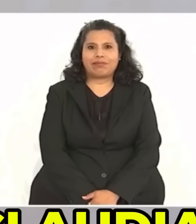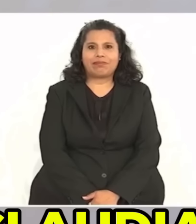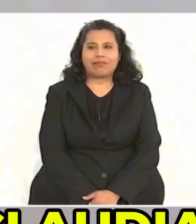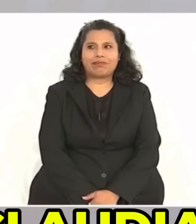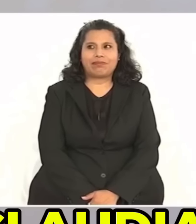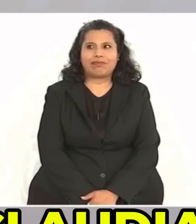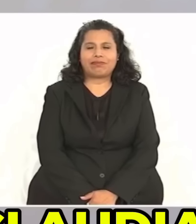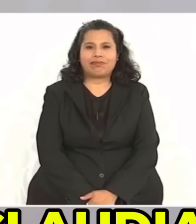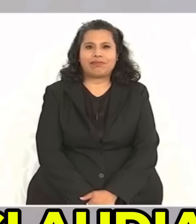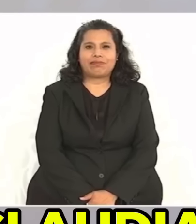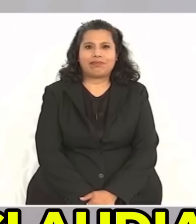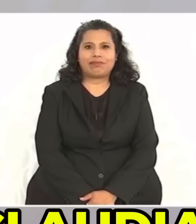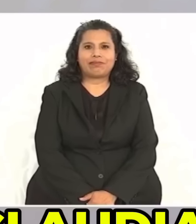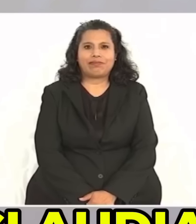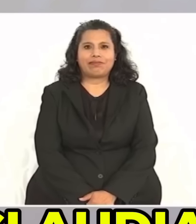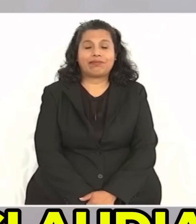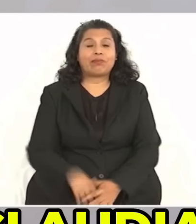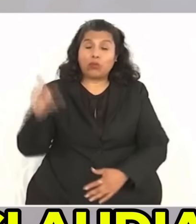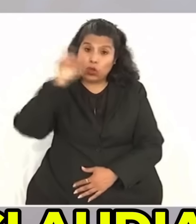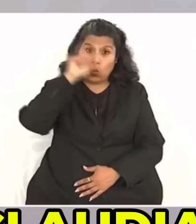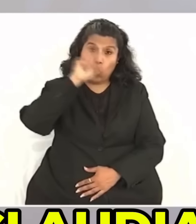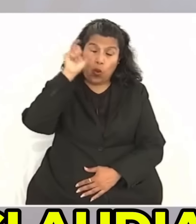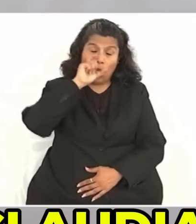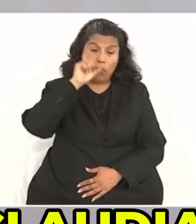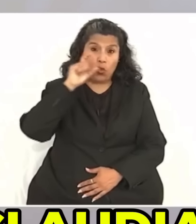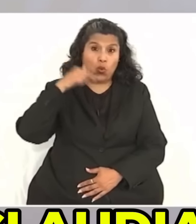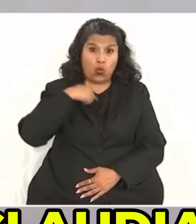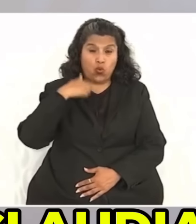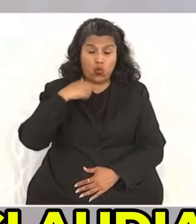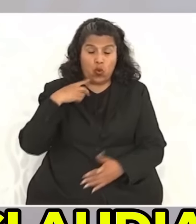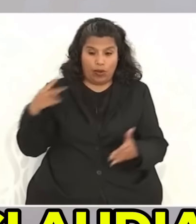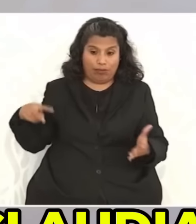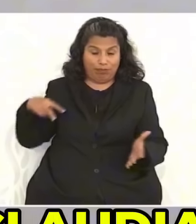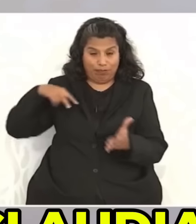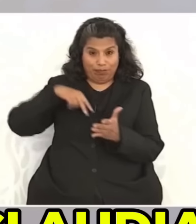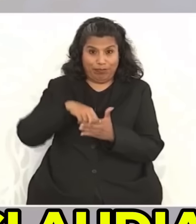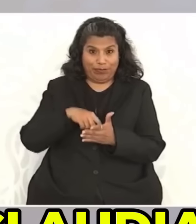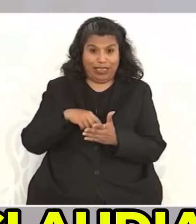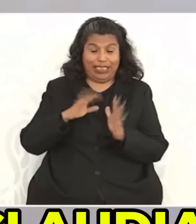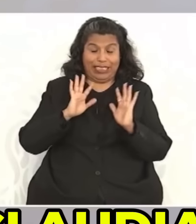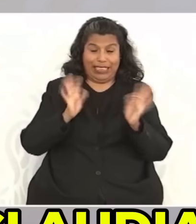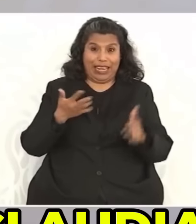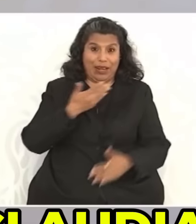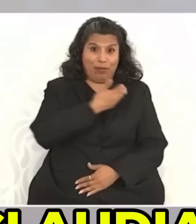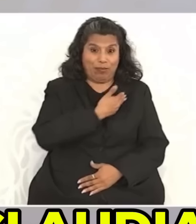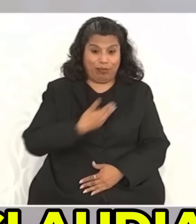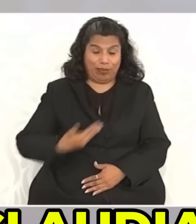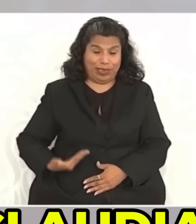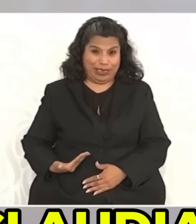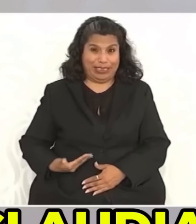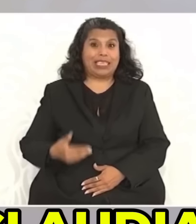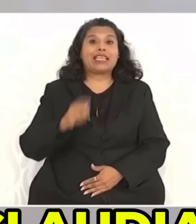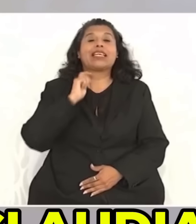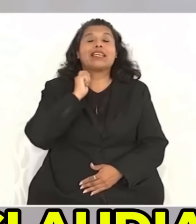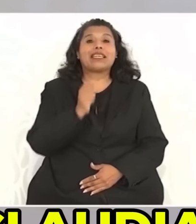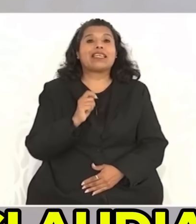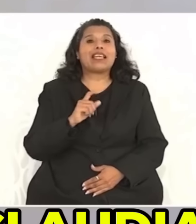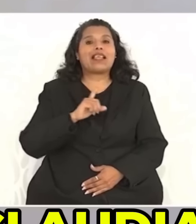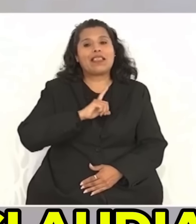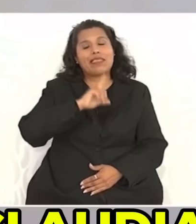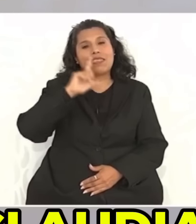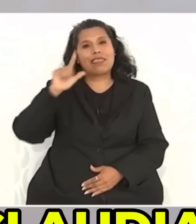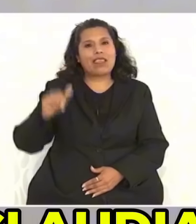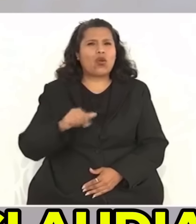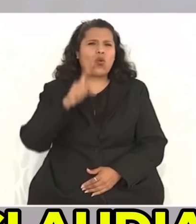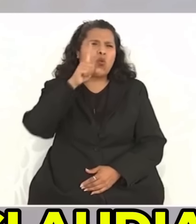Cuando llegué a la presidencia, al siguiente día, un